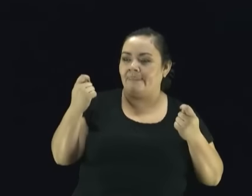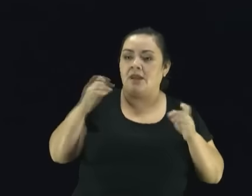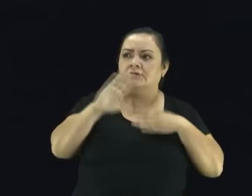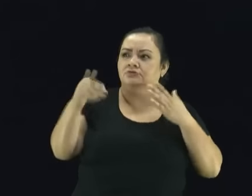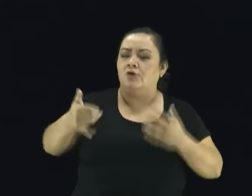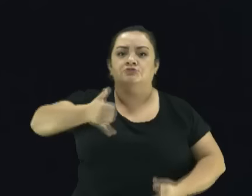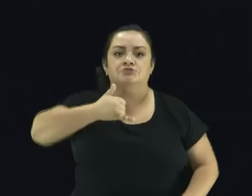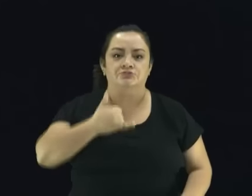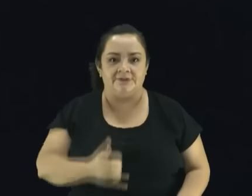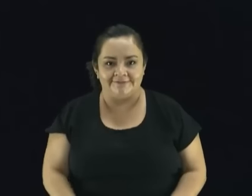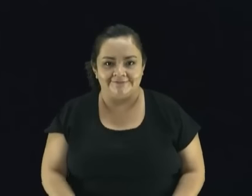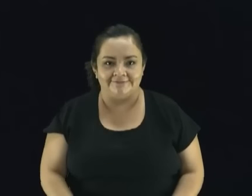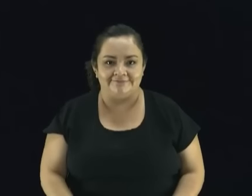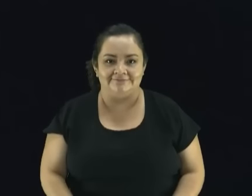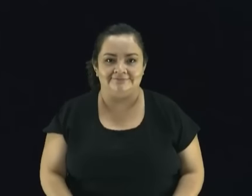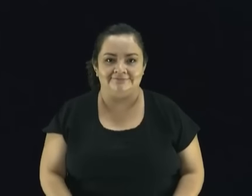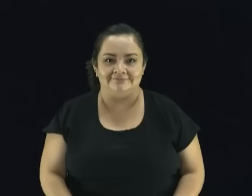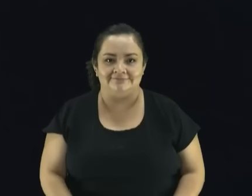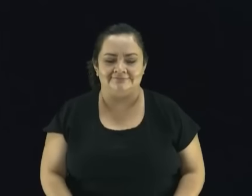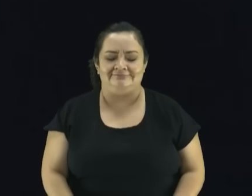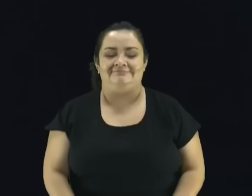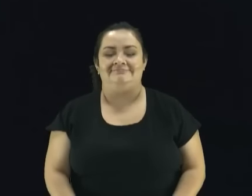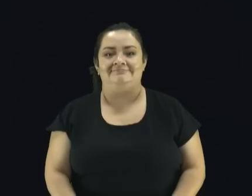todos chupando